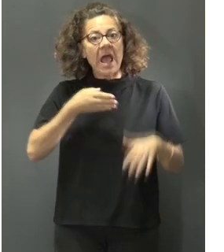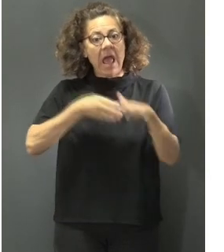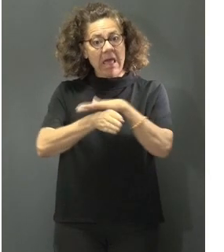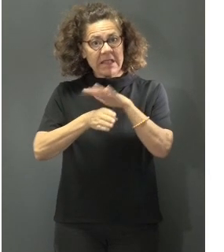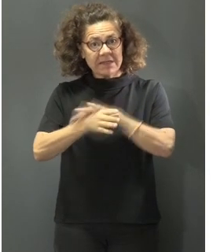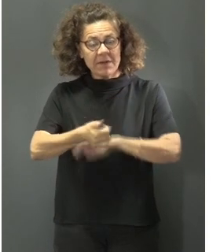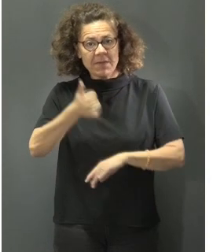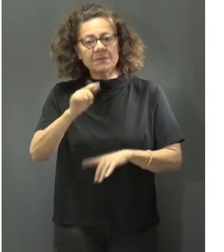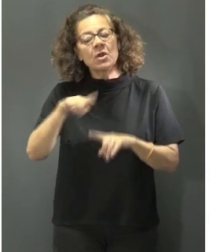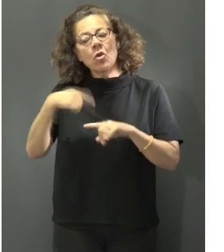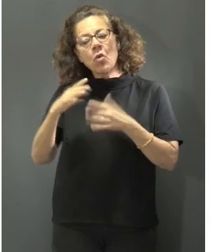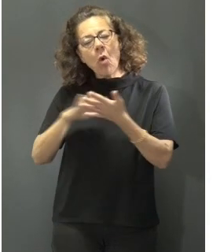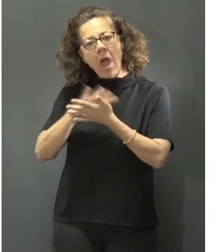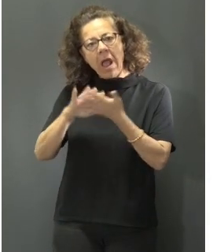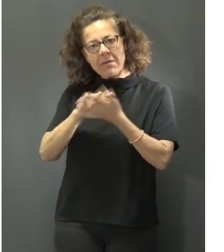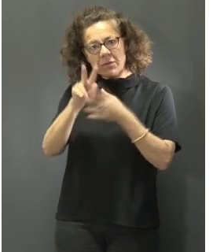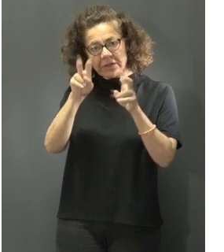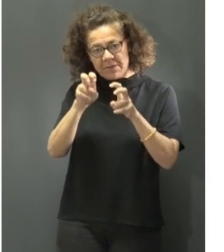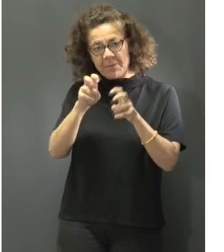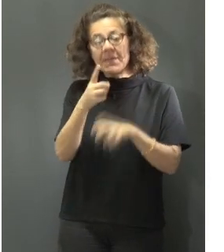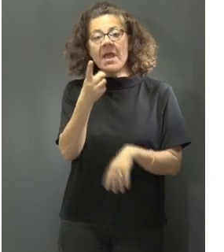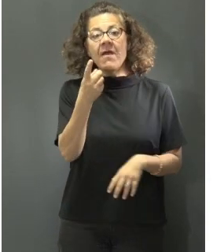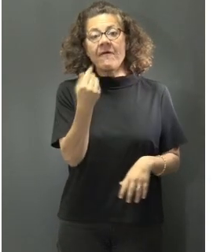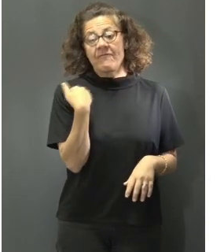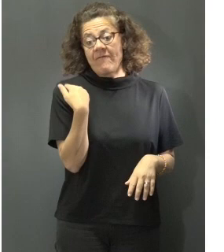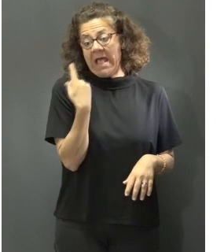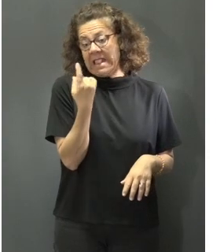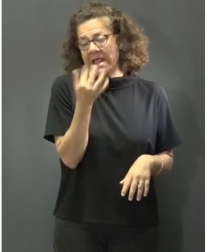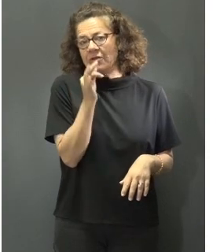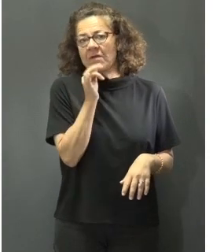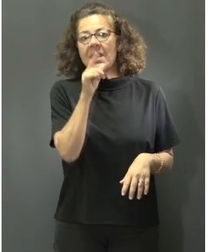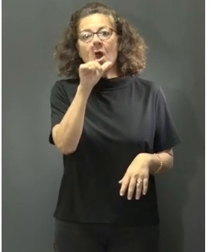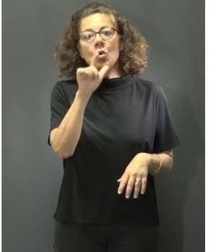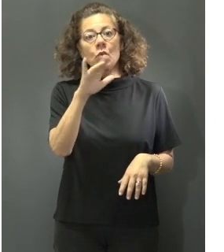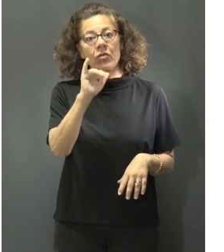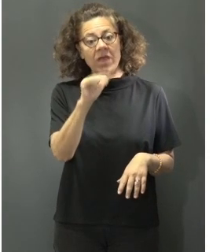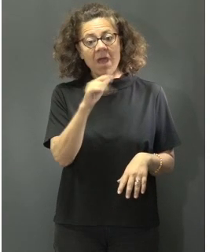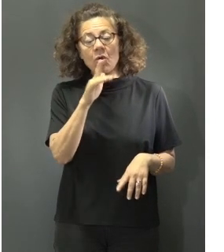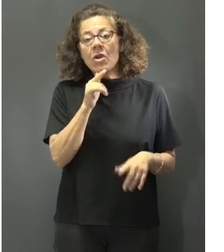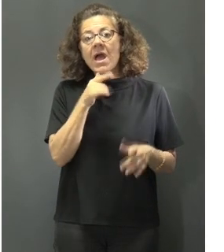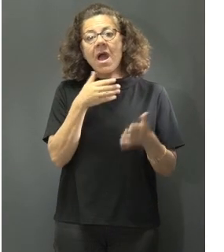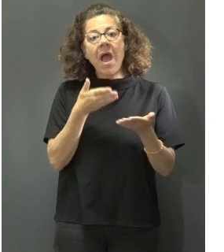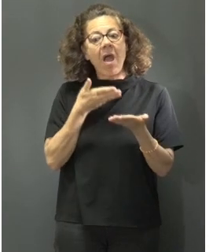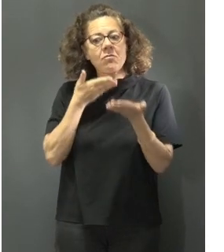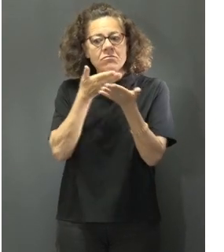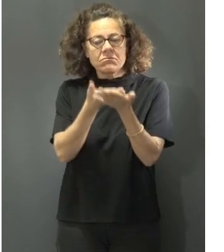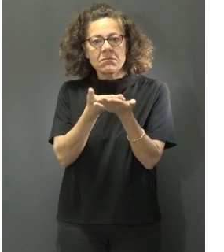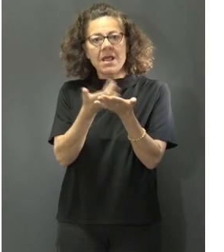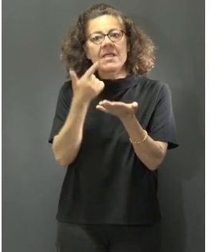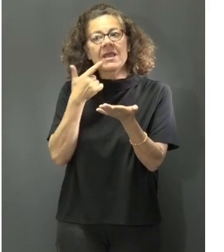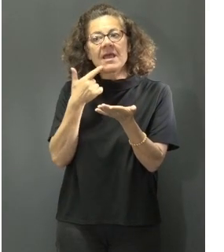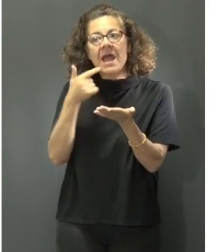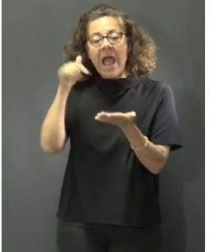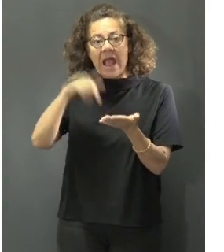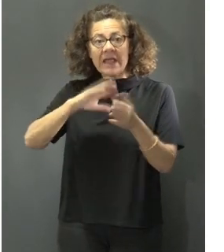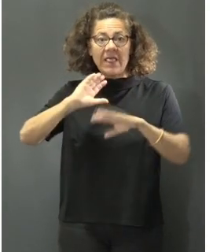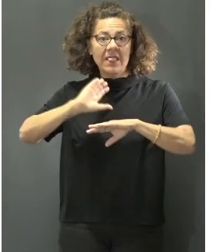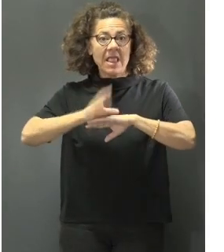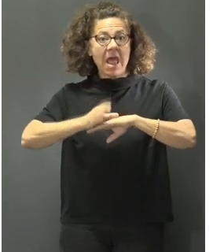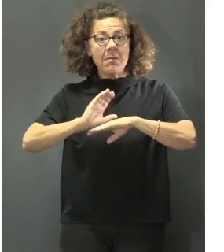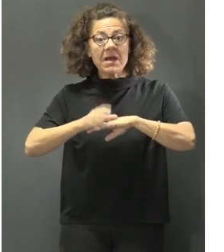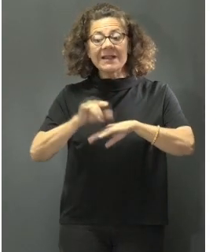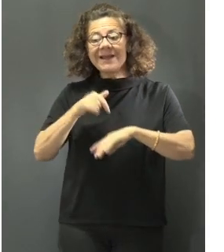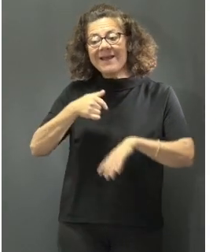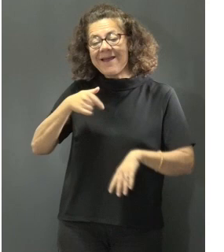Pero luego hablamos un poquito sobre eso. Nos queda Lucía con la aportación que podemos contar desde aquí, desde el CEAPAT, y